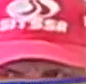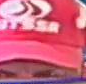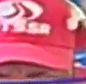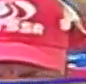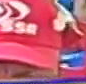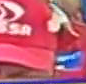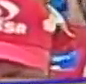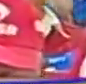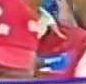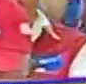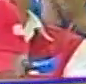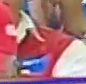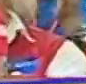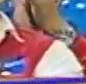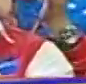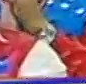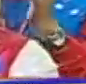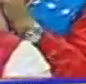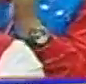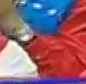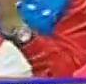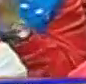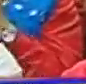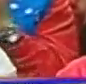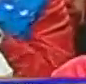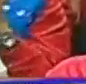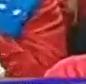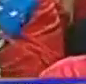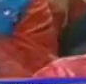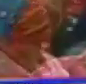Hipólito. Sí se puede, ministro, compañero.